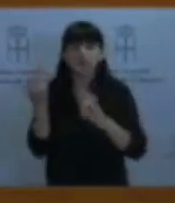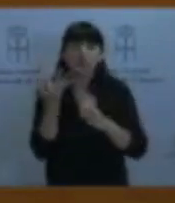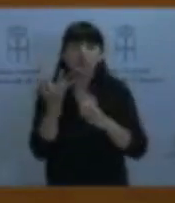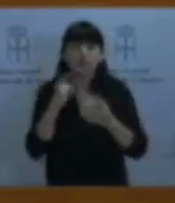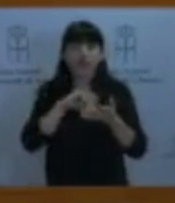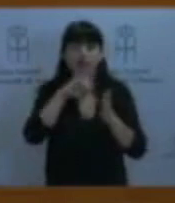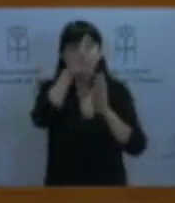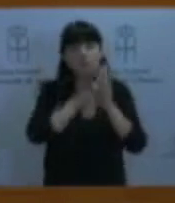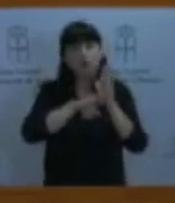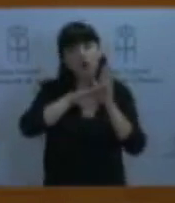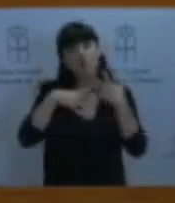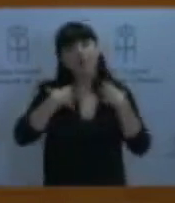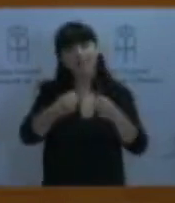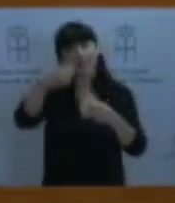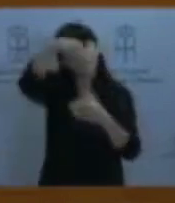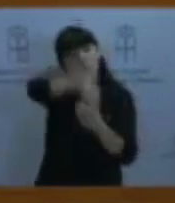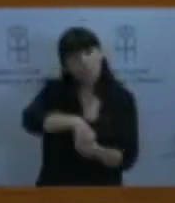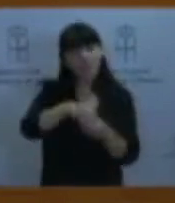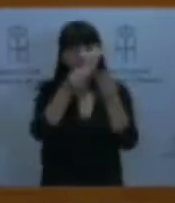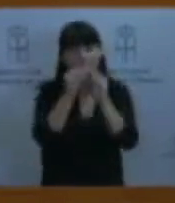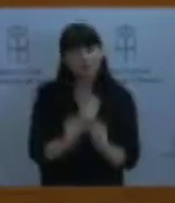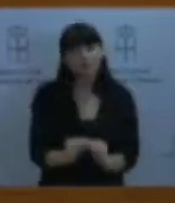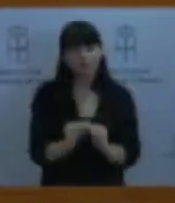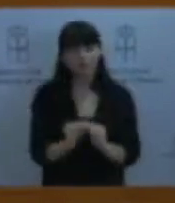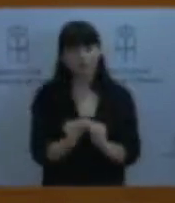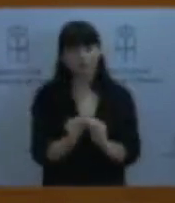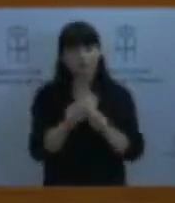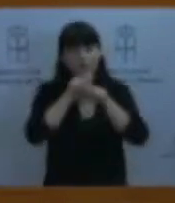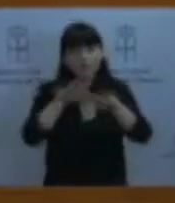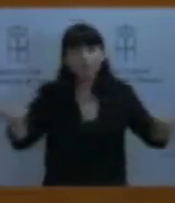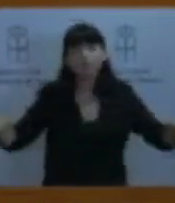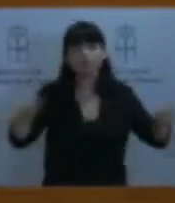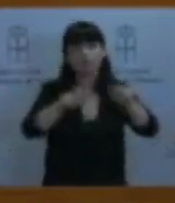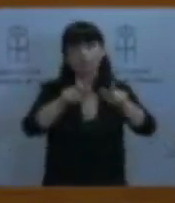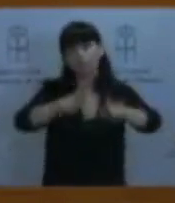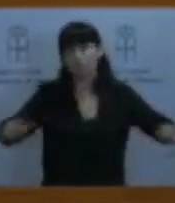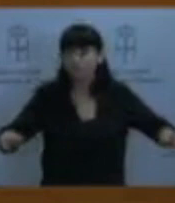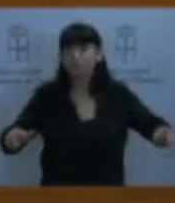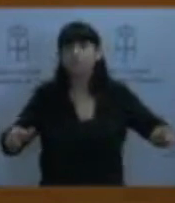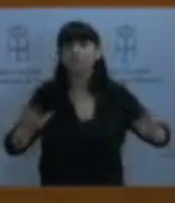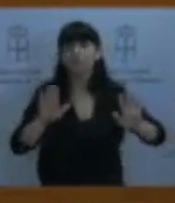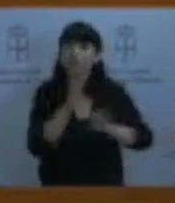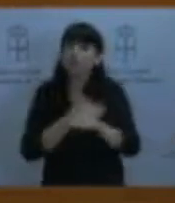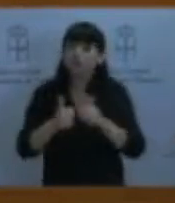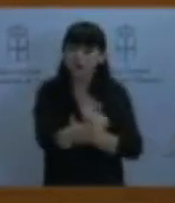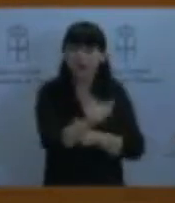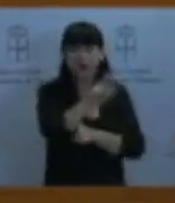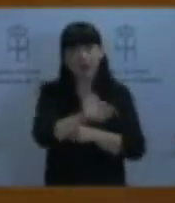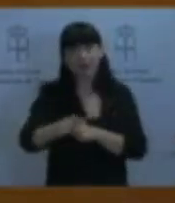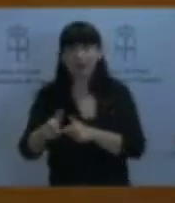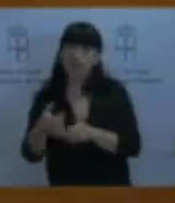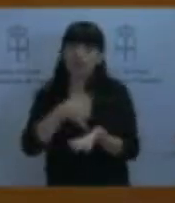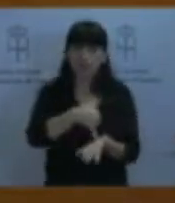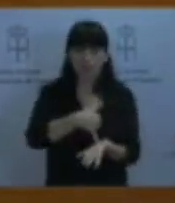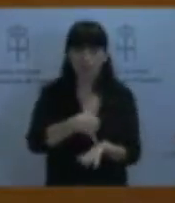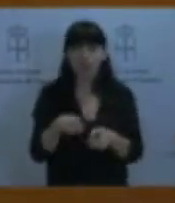salud dirigidos a toda la población, pero prioritariamente a aquellas personas más desfavorecidas o vulnerables, como son